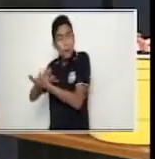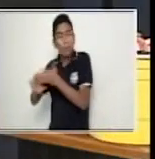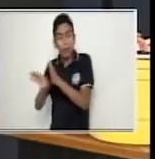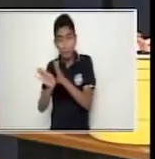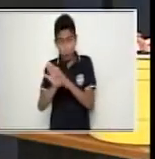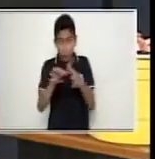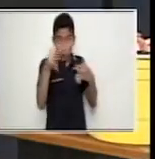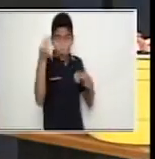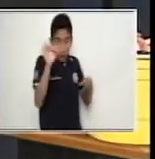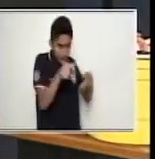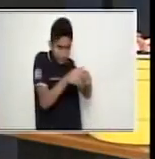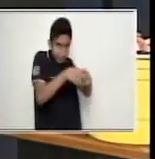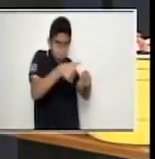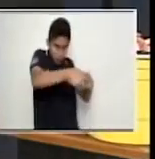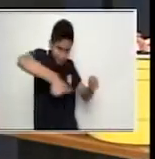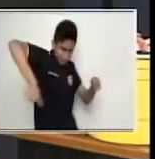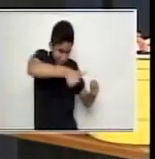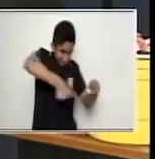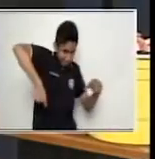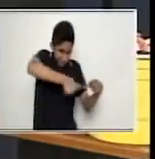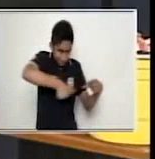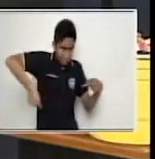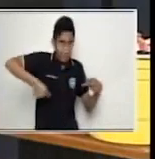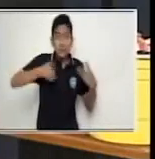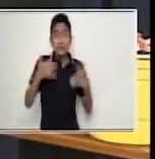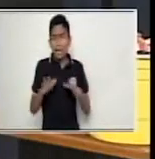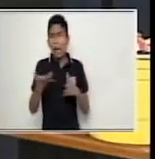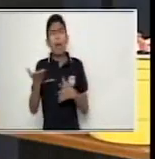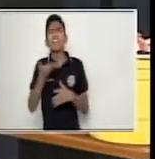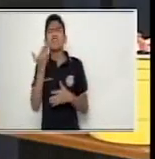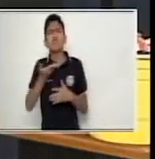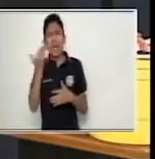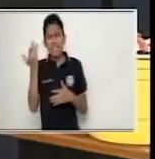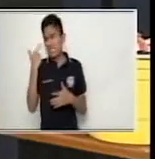para ejercitarte. ¿Cómo quedará tu pizarra mágica?